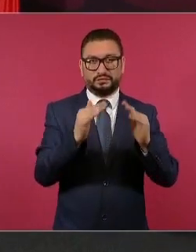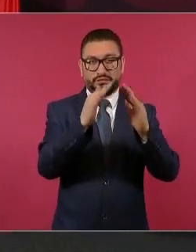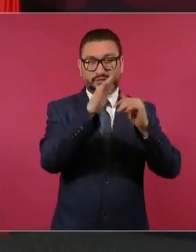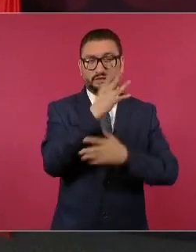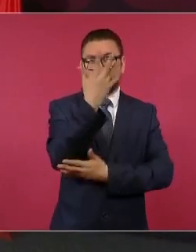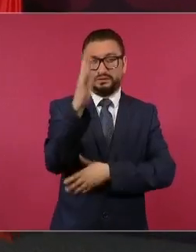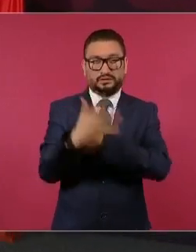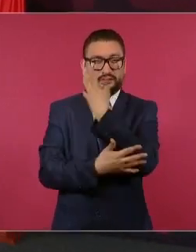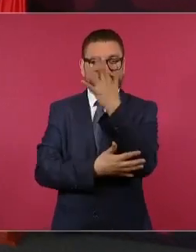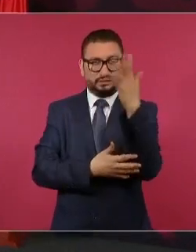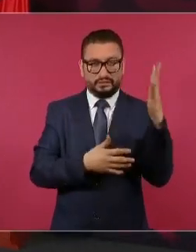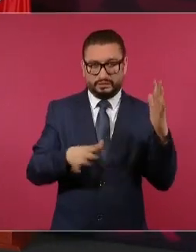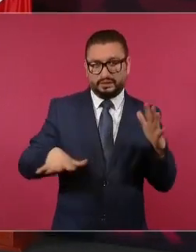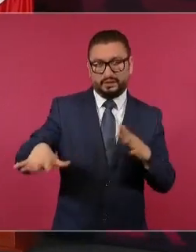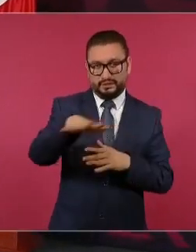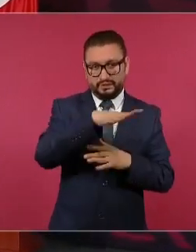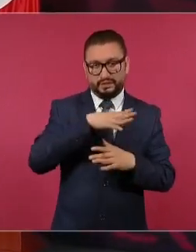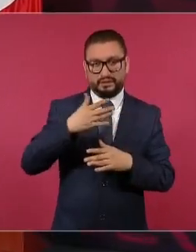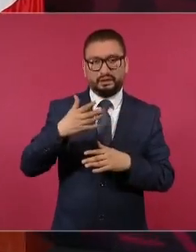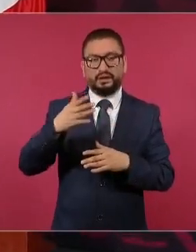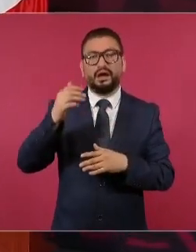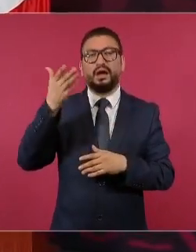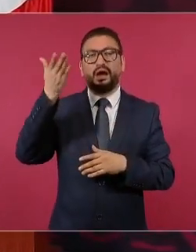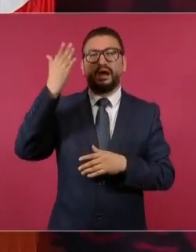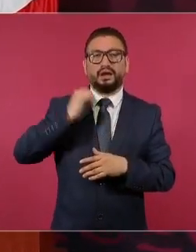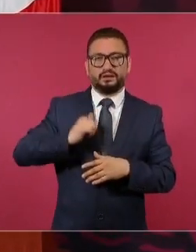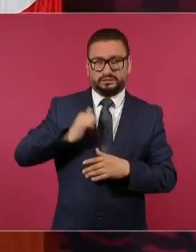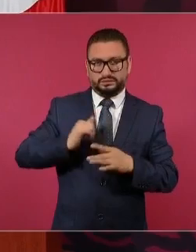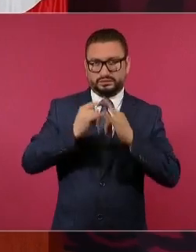selva, en lo que era un campamento chiclero.